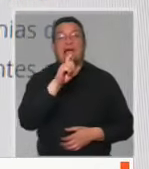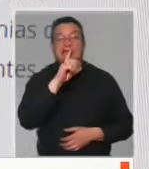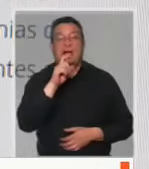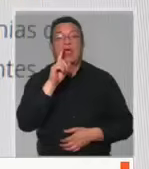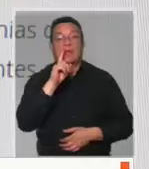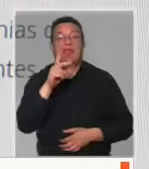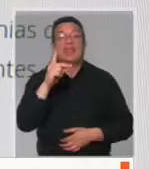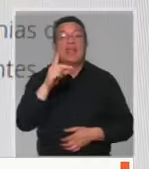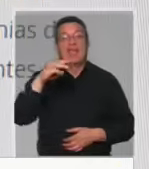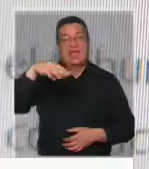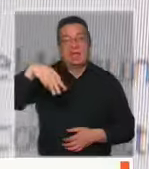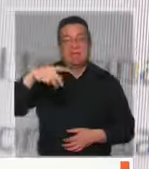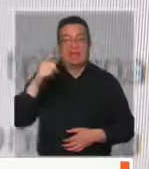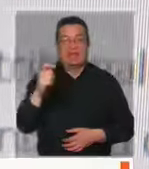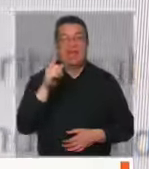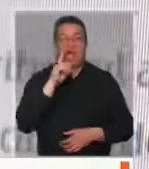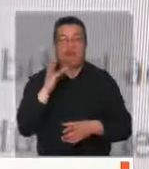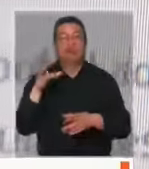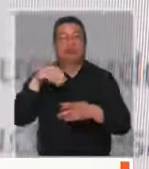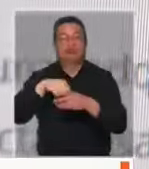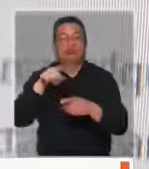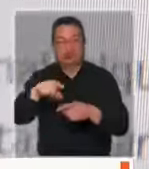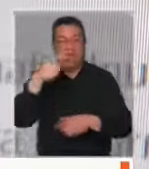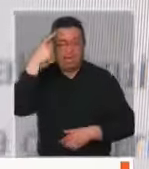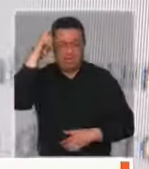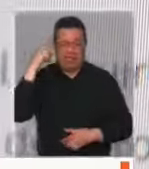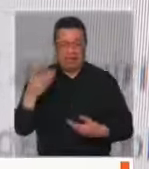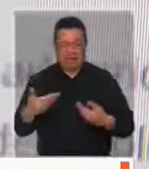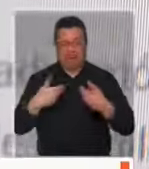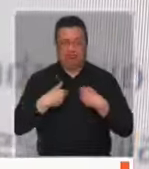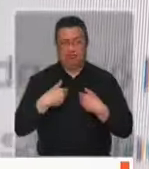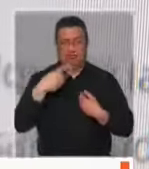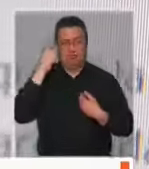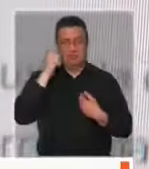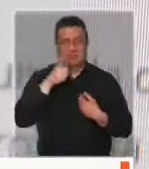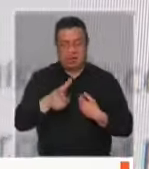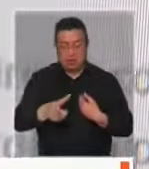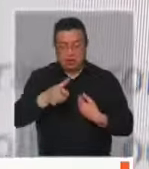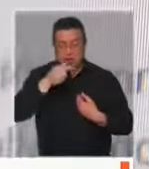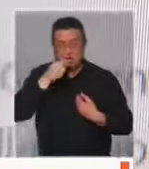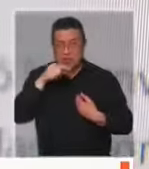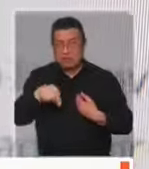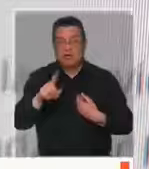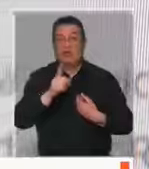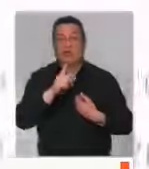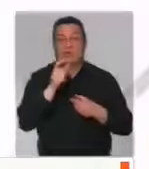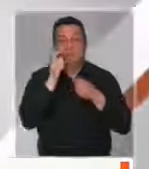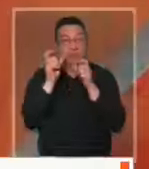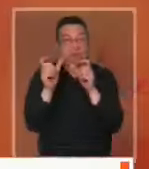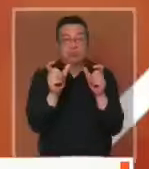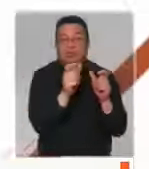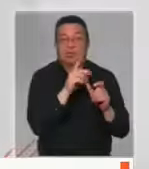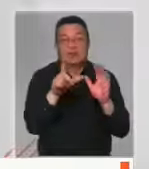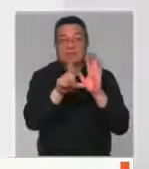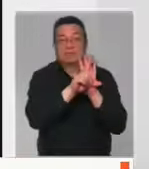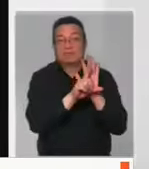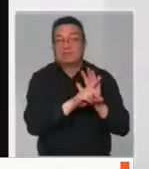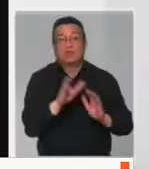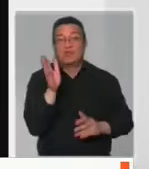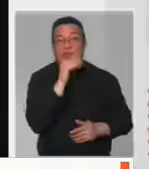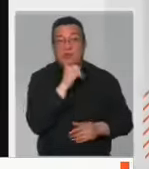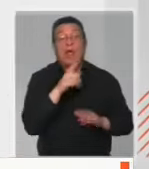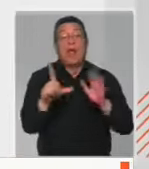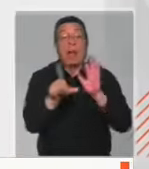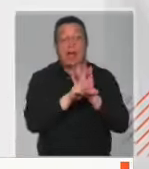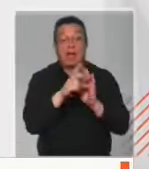En este juicio no solo se demostró que la ayahuasca no es dañina para la salud y que el brebaje ayahuasca no está fiscalizado. Lo cierto es que la ley